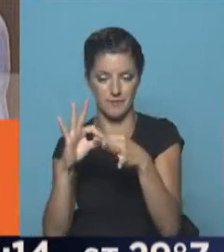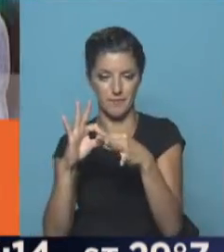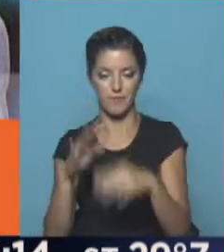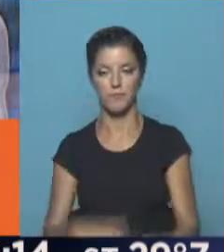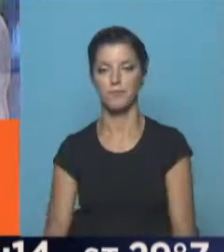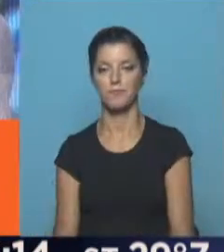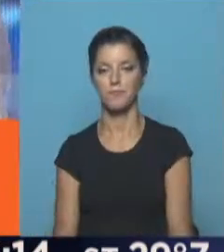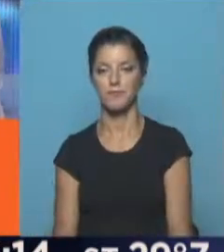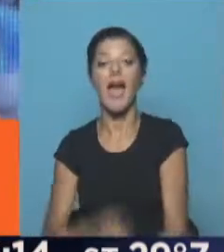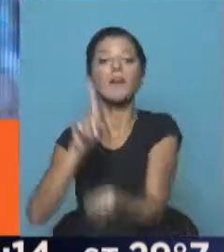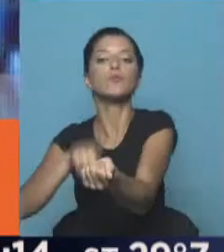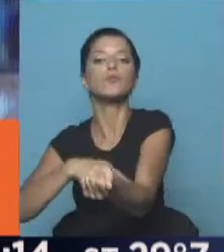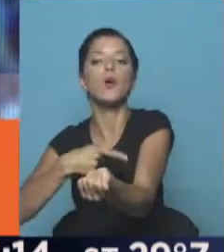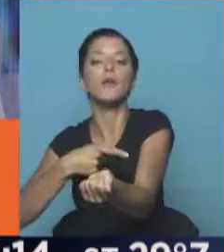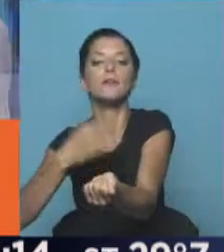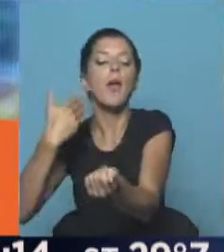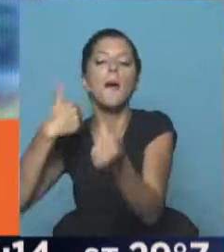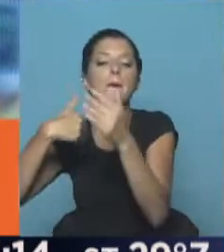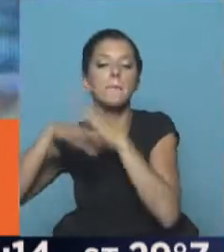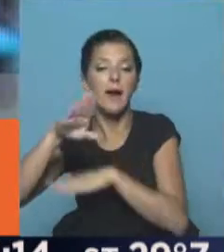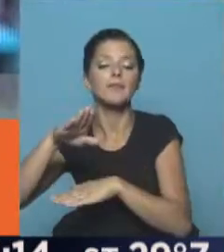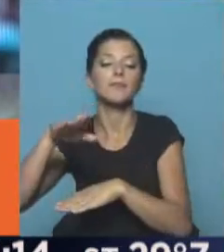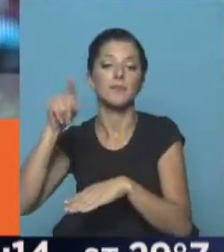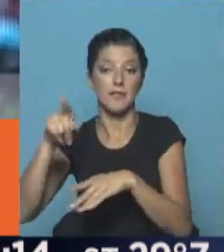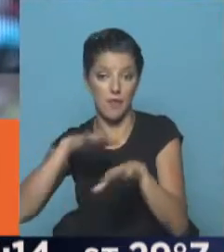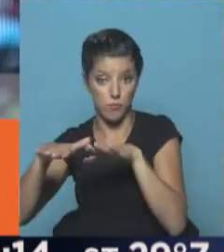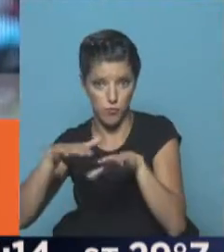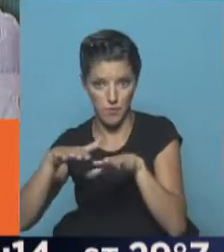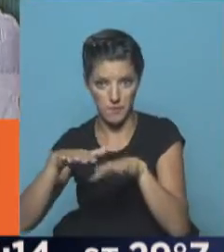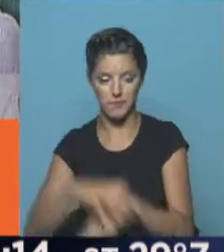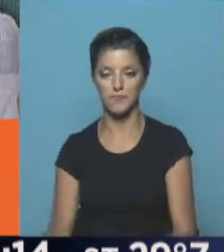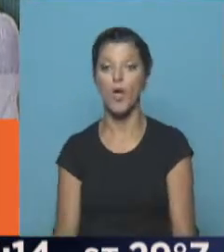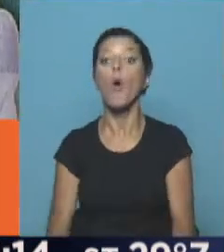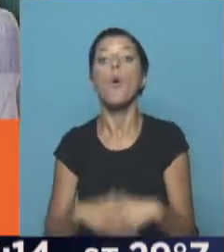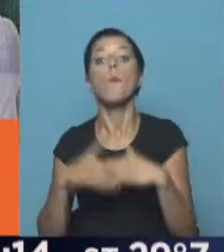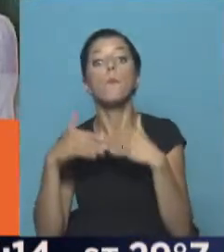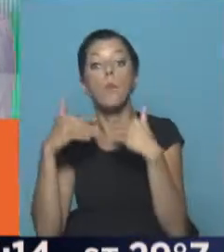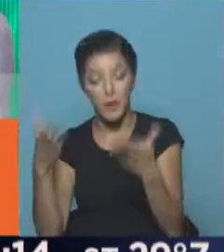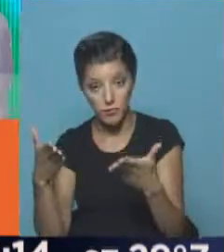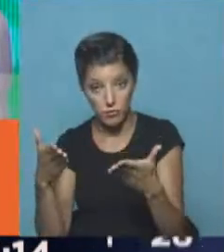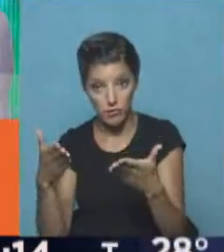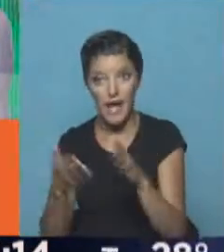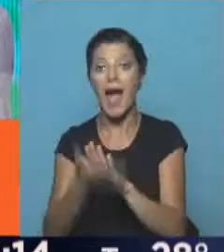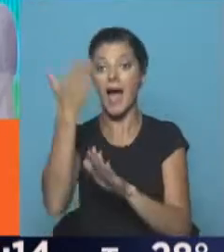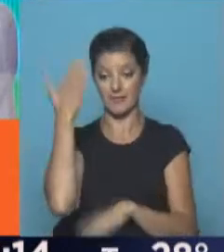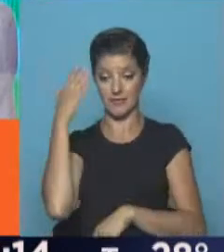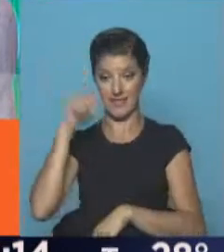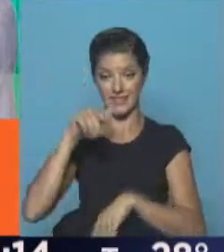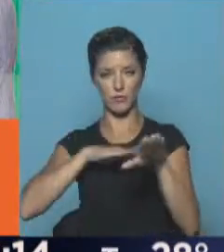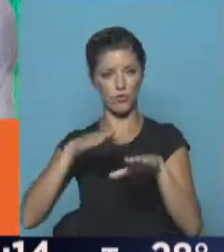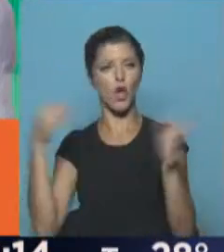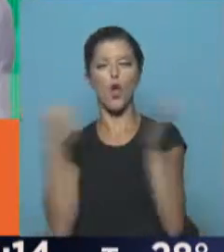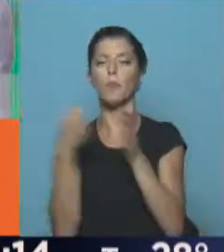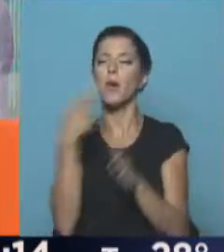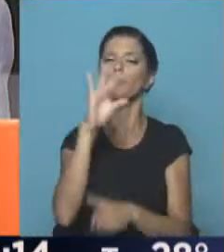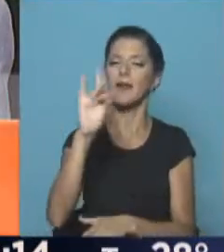decir marquistas que tú listas bueno por eso el golpe no a dilma rousseff es un golpe